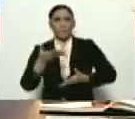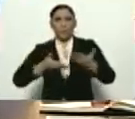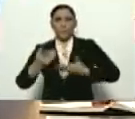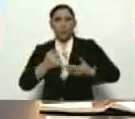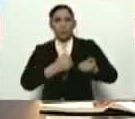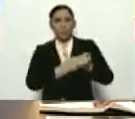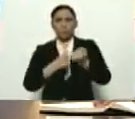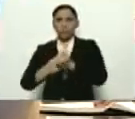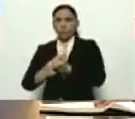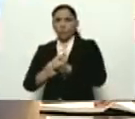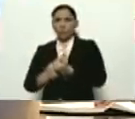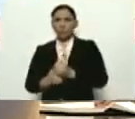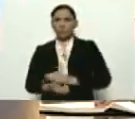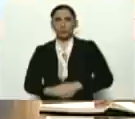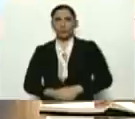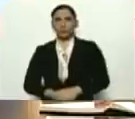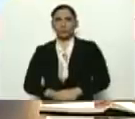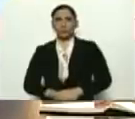el respaldo, el apoyo.